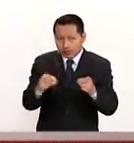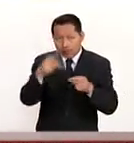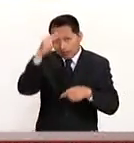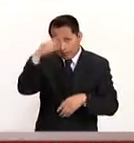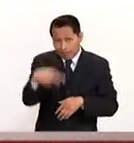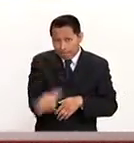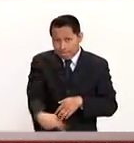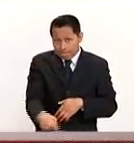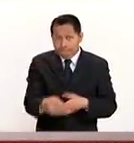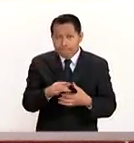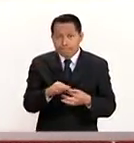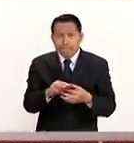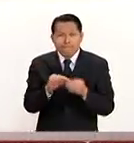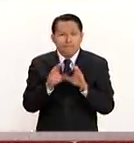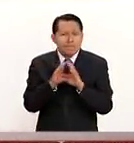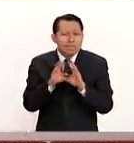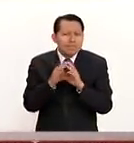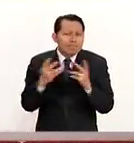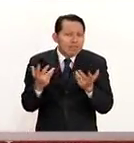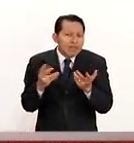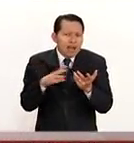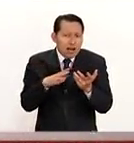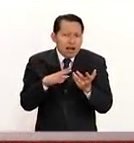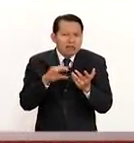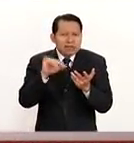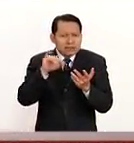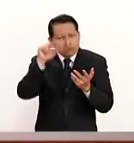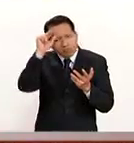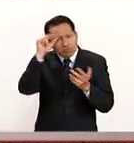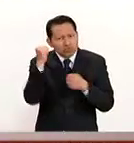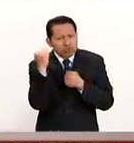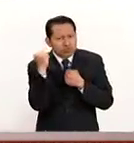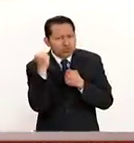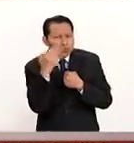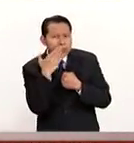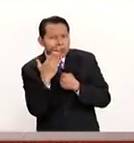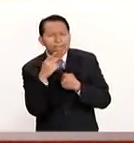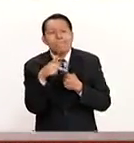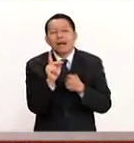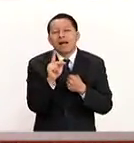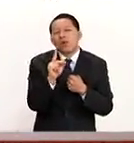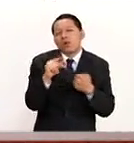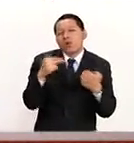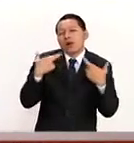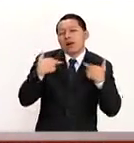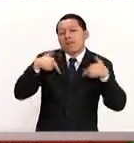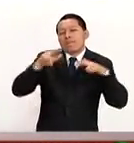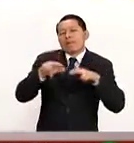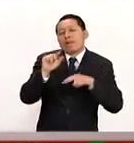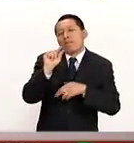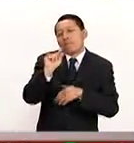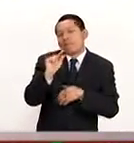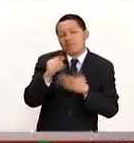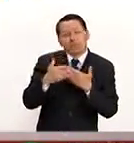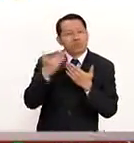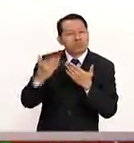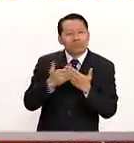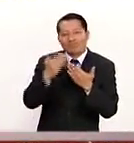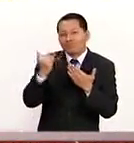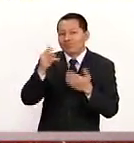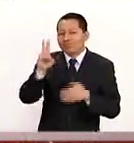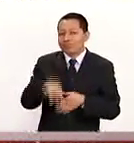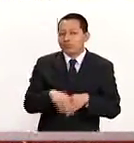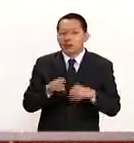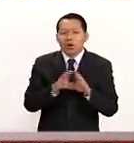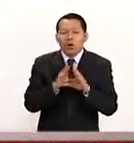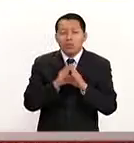tenemos realmente es decir, tenemos el potencial, pero tenemos muy pocos representantes en el área de la ciencia y la tecnología. Realmente,